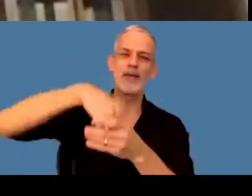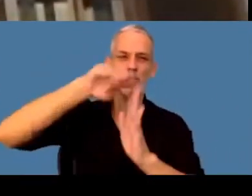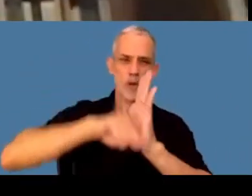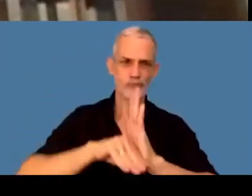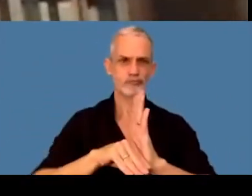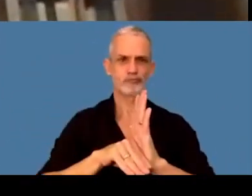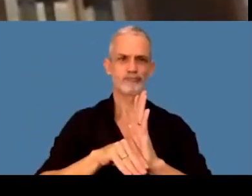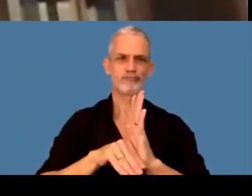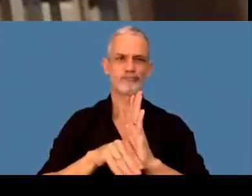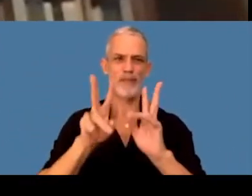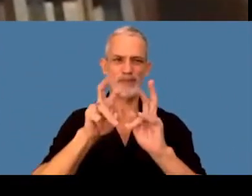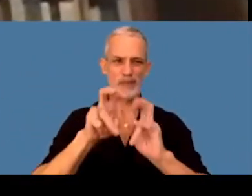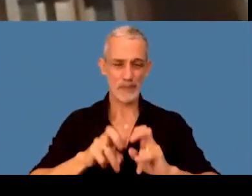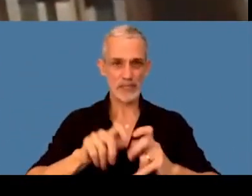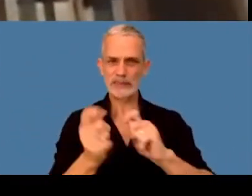El